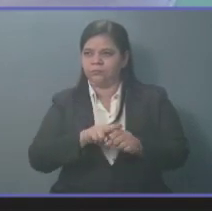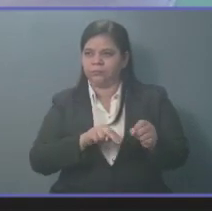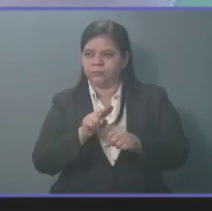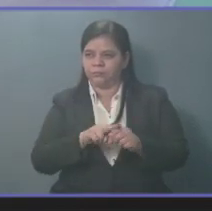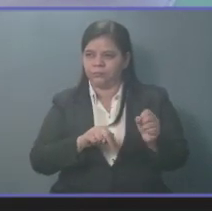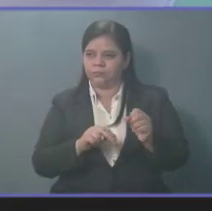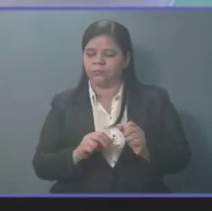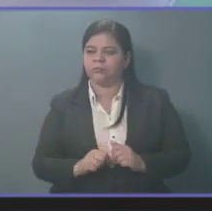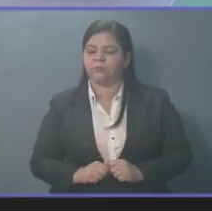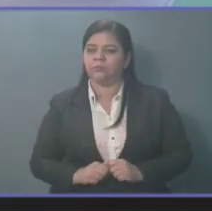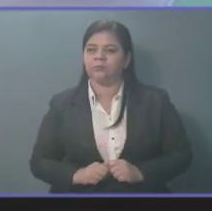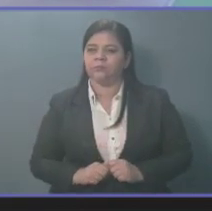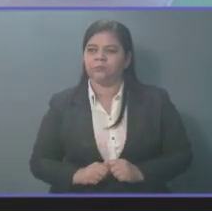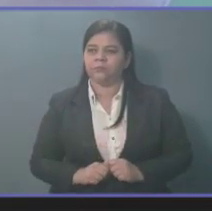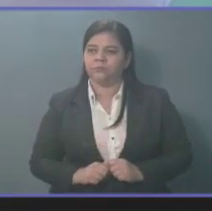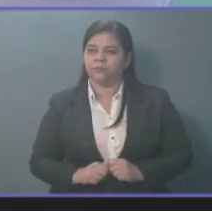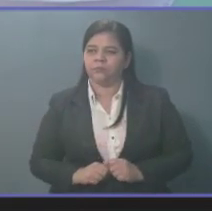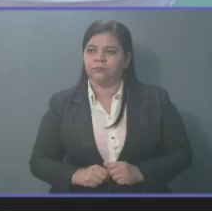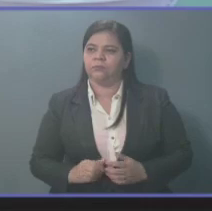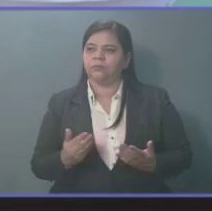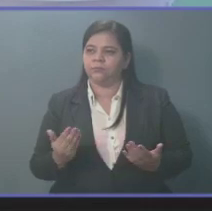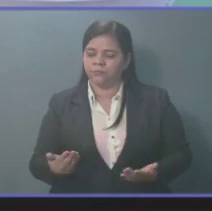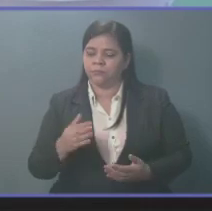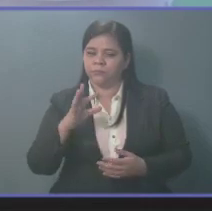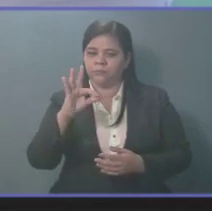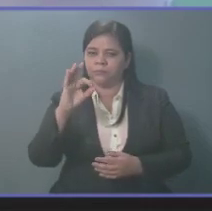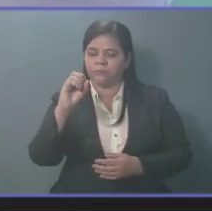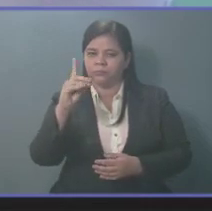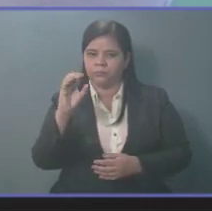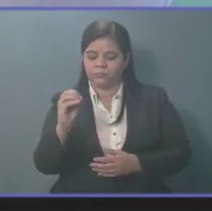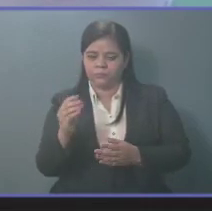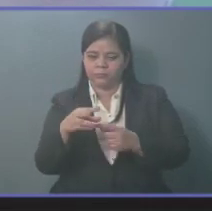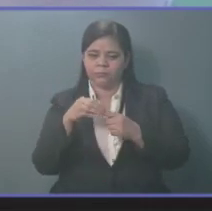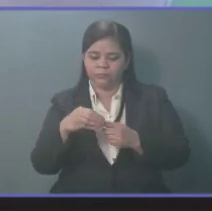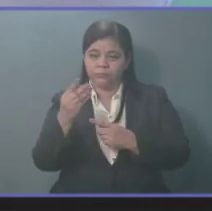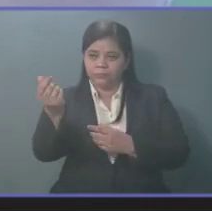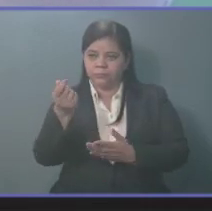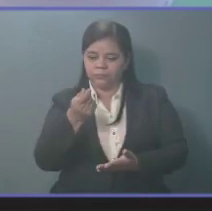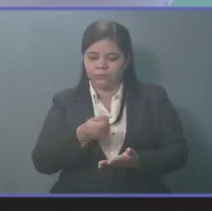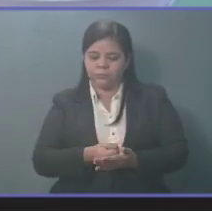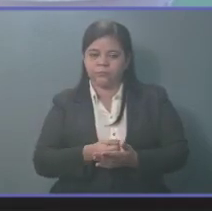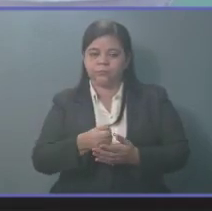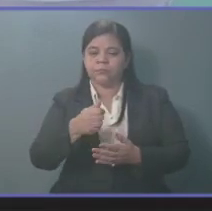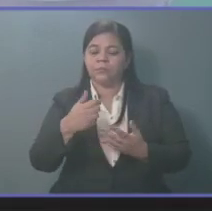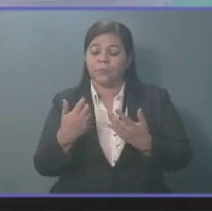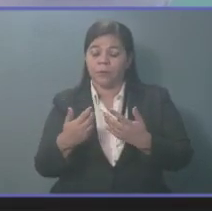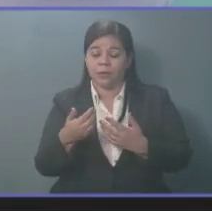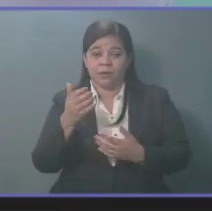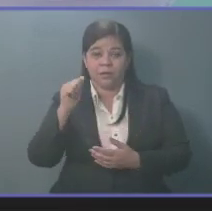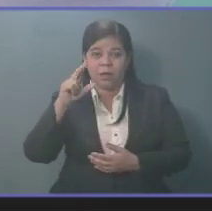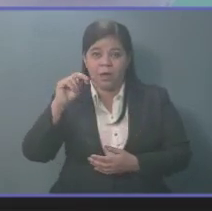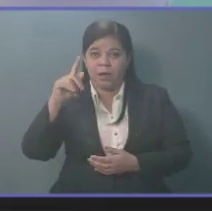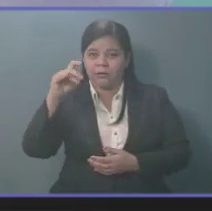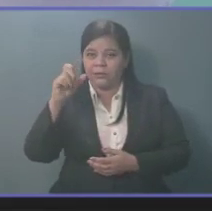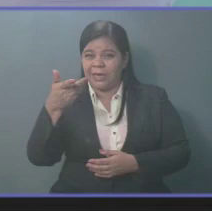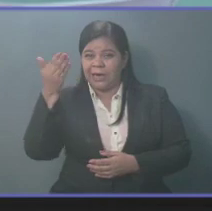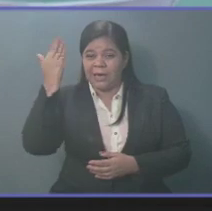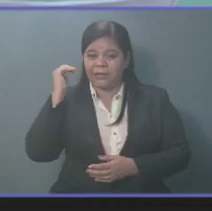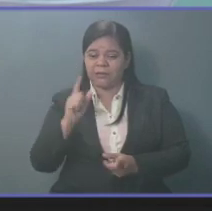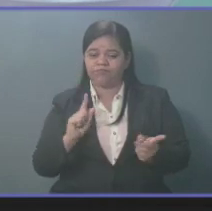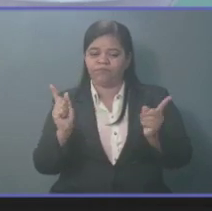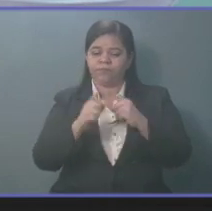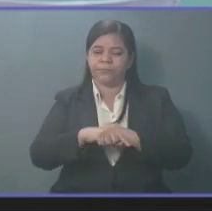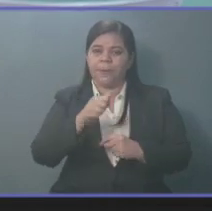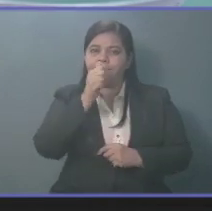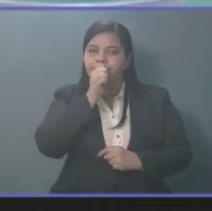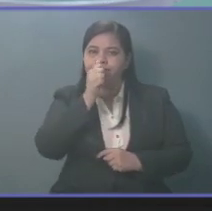$234,433 de los Estados Unidos de América del Fondo Especial de los Recursos provenientes de la privatización de Antel, Fantel, en